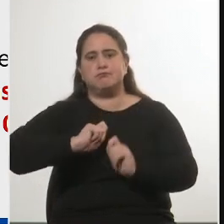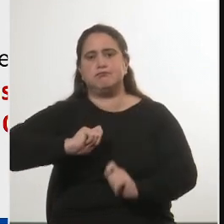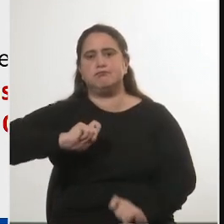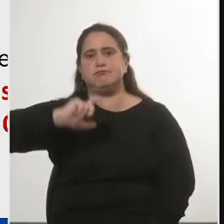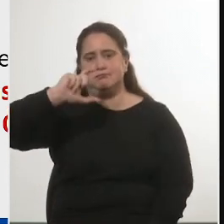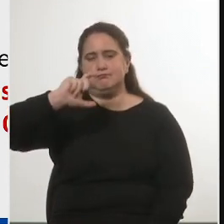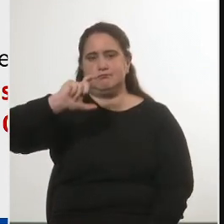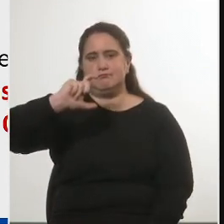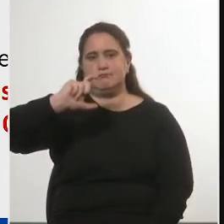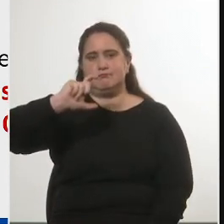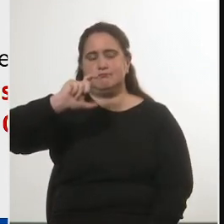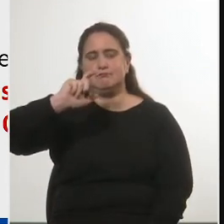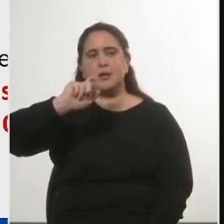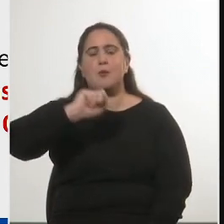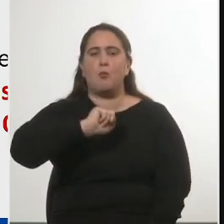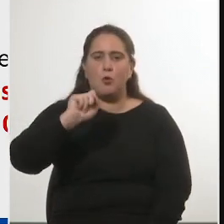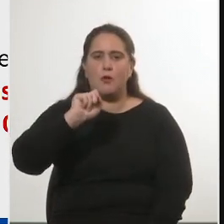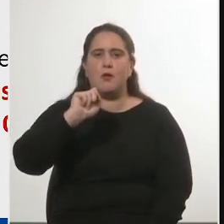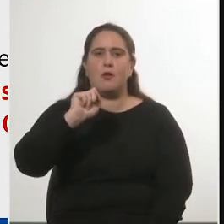aumentando